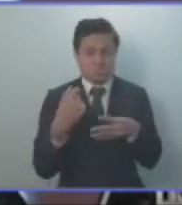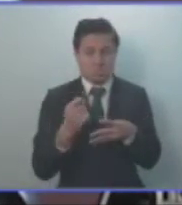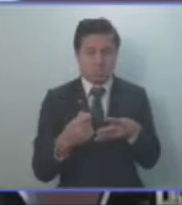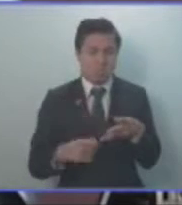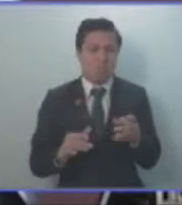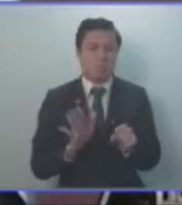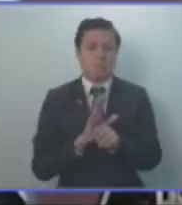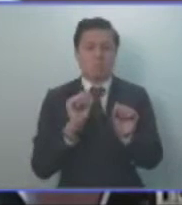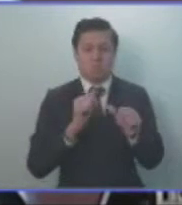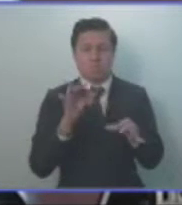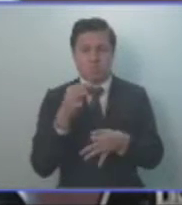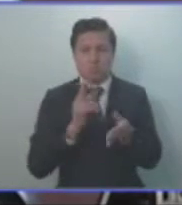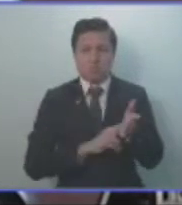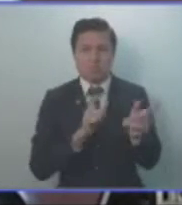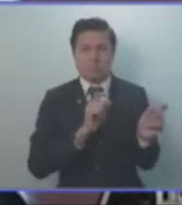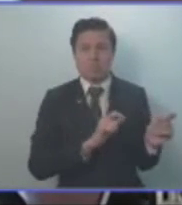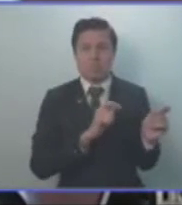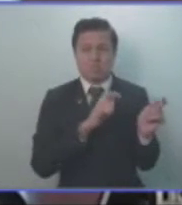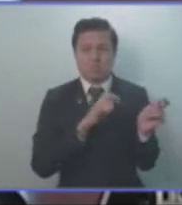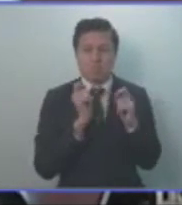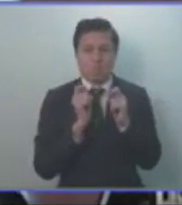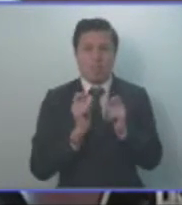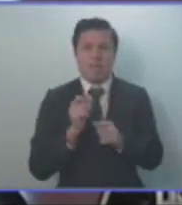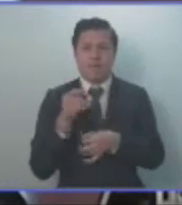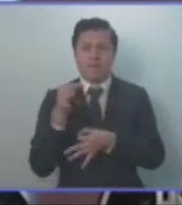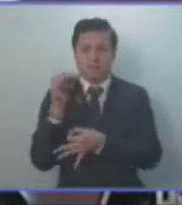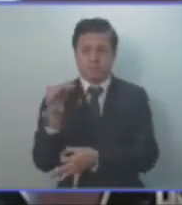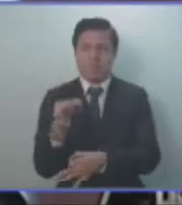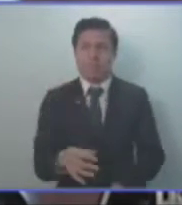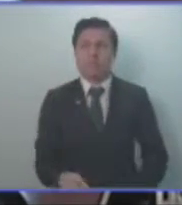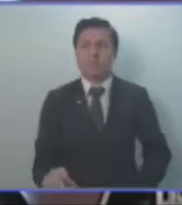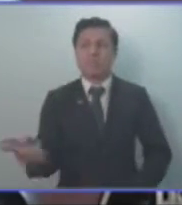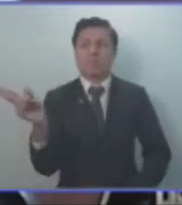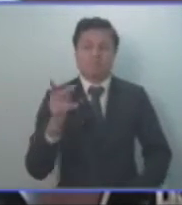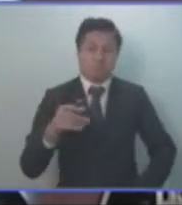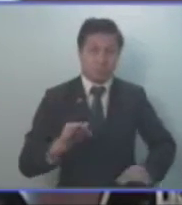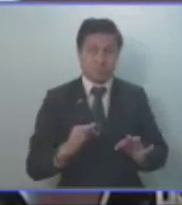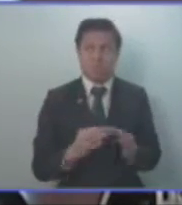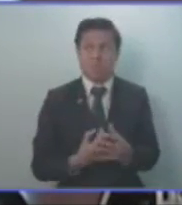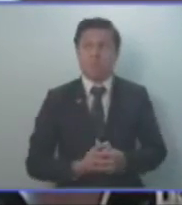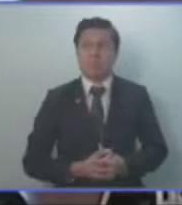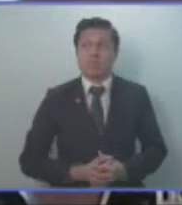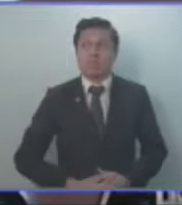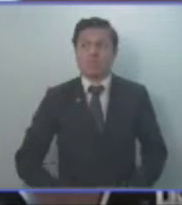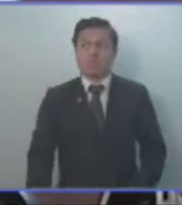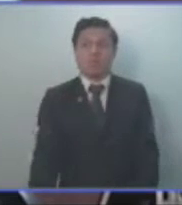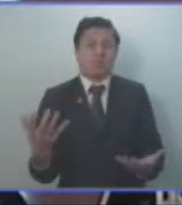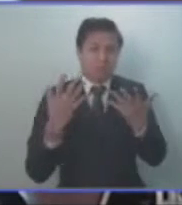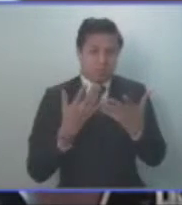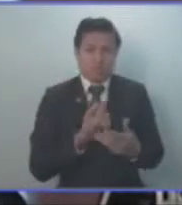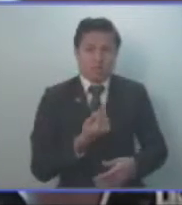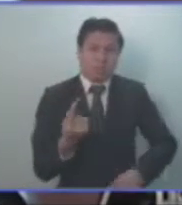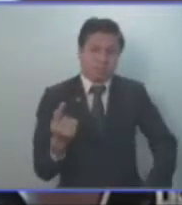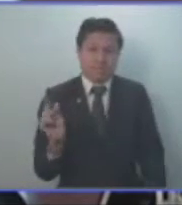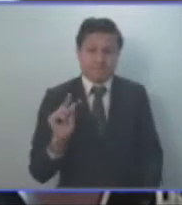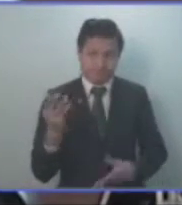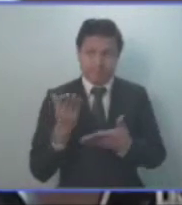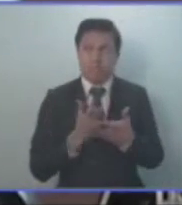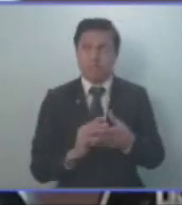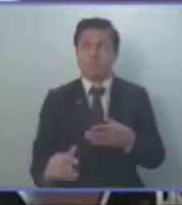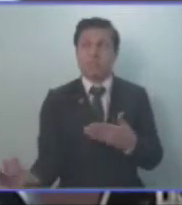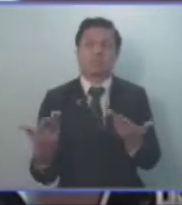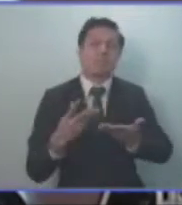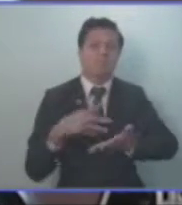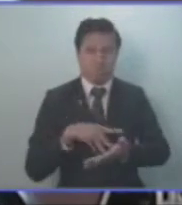calificados como concesionarios o prestatarios. Asimismo, que a la fecha muchos de los operadores autorizados para la prestación del